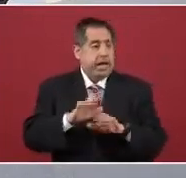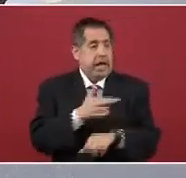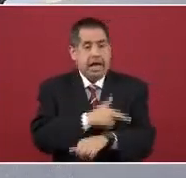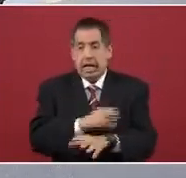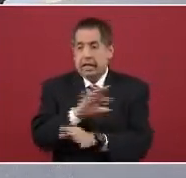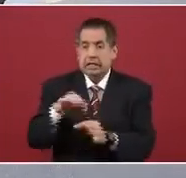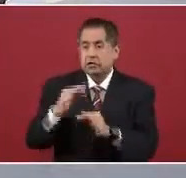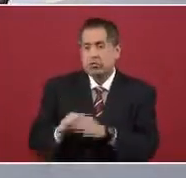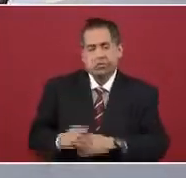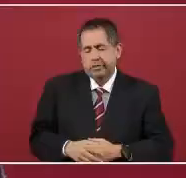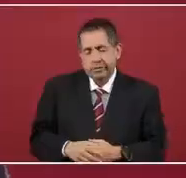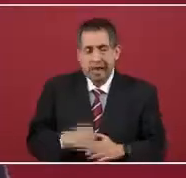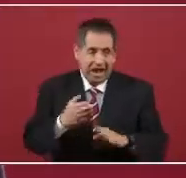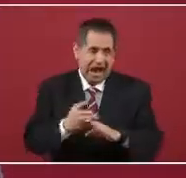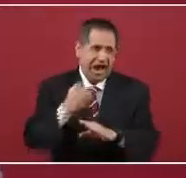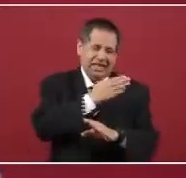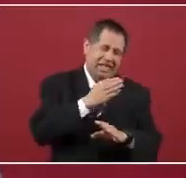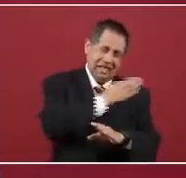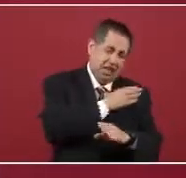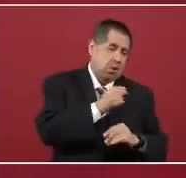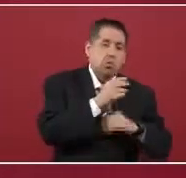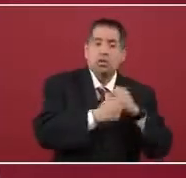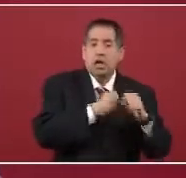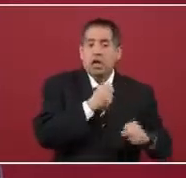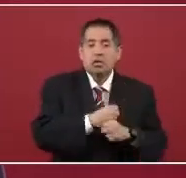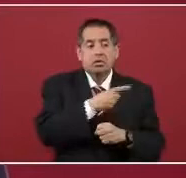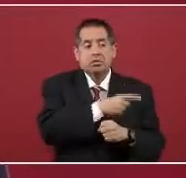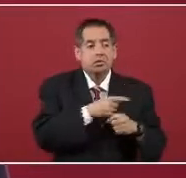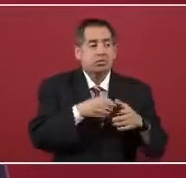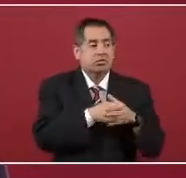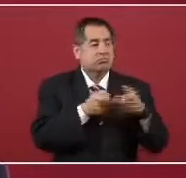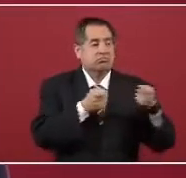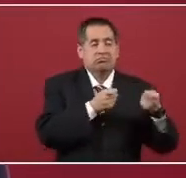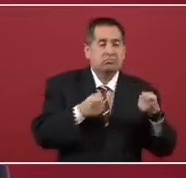se perdió mucho del poder adquisitivo del salario.